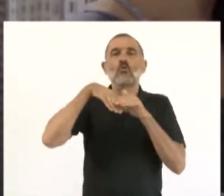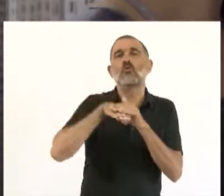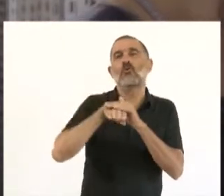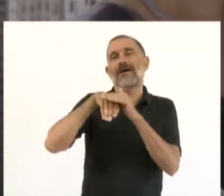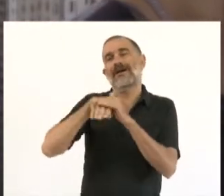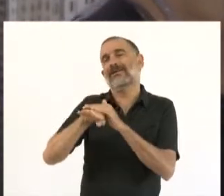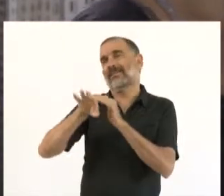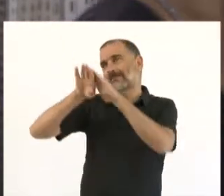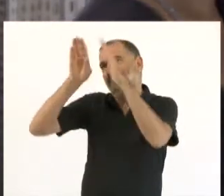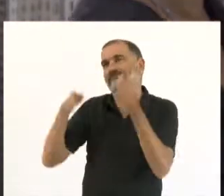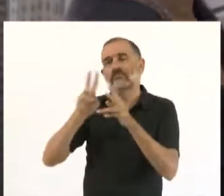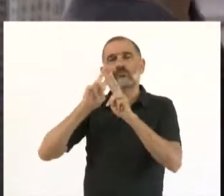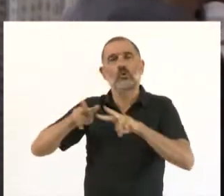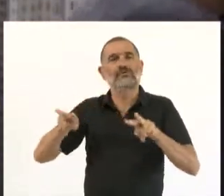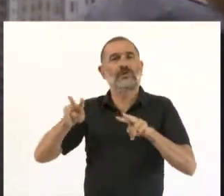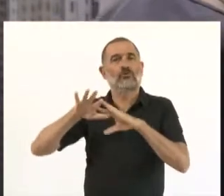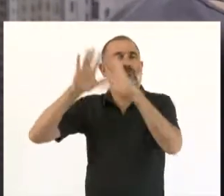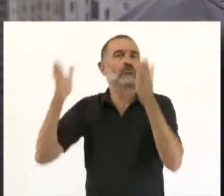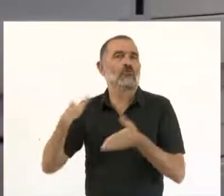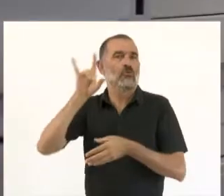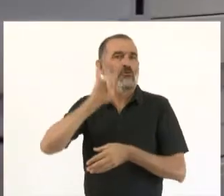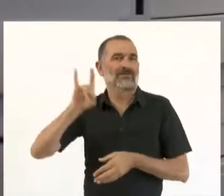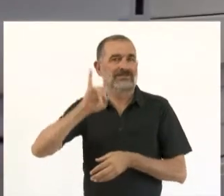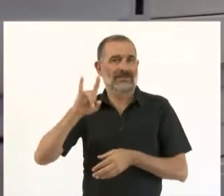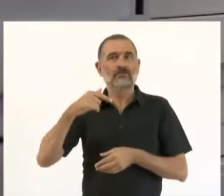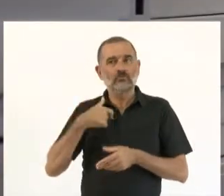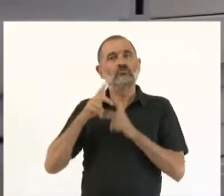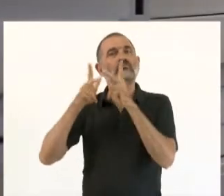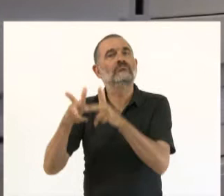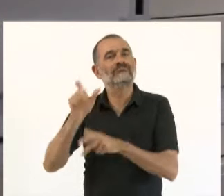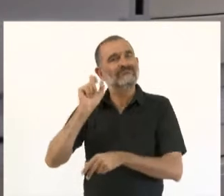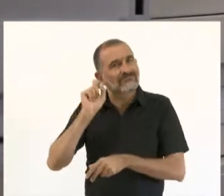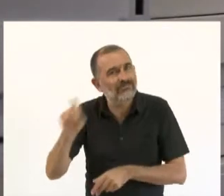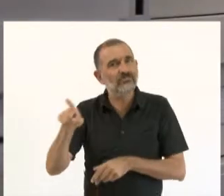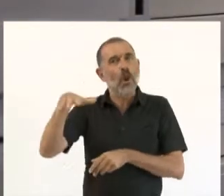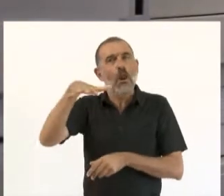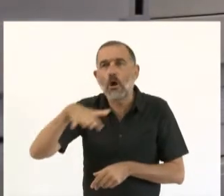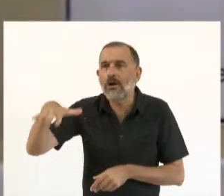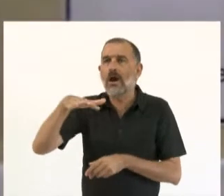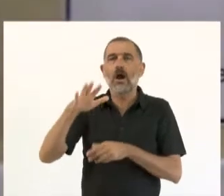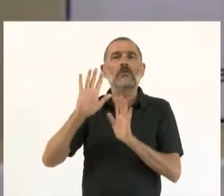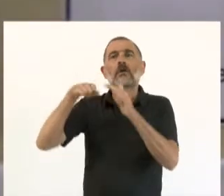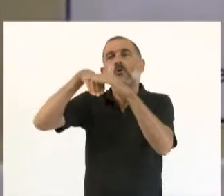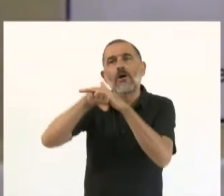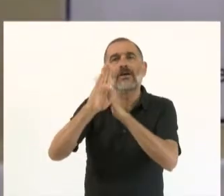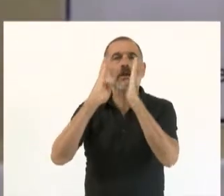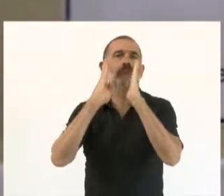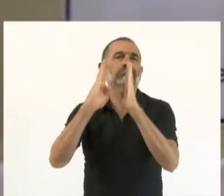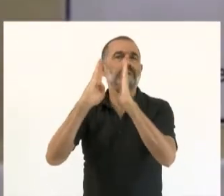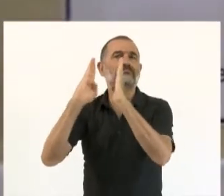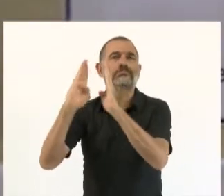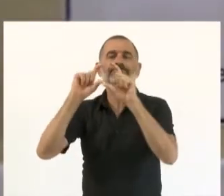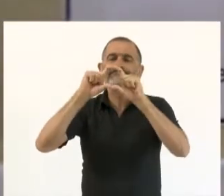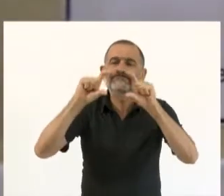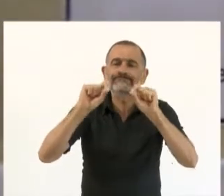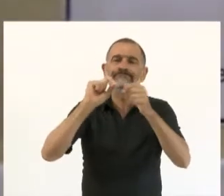lugar en varias oportunidades y veo de la manera que están preservados, de la manera que están rotulados y, vuelvo a decir, con